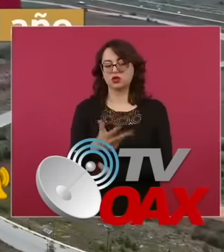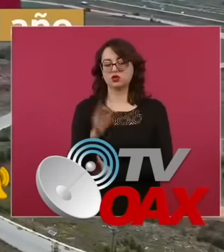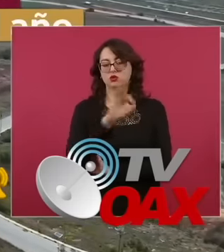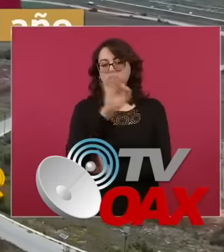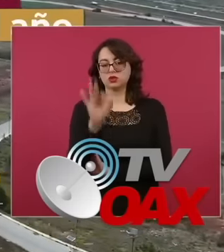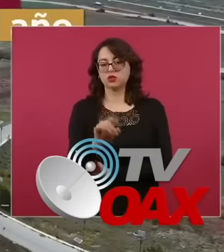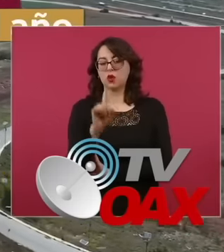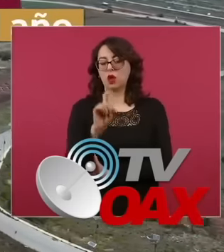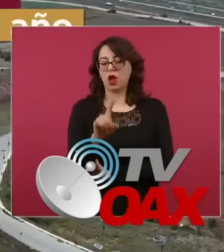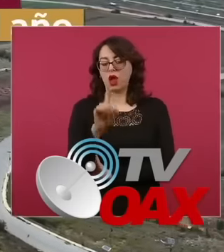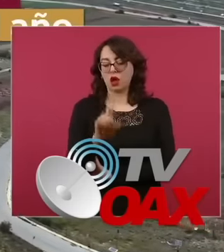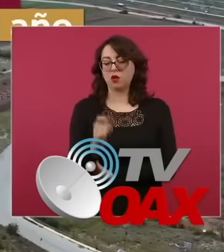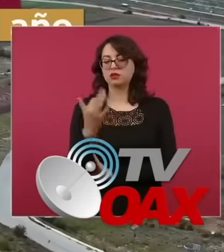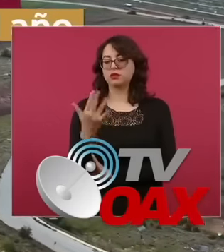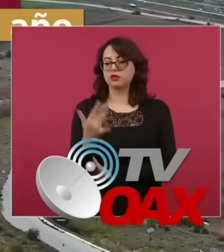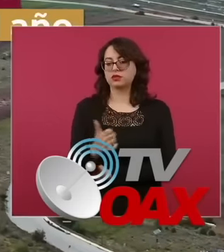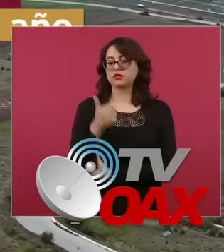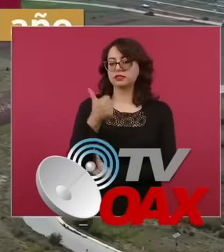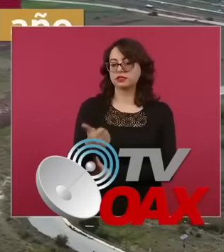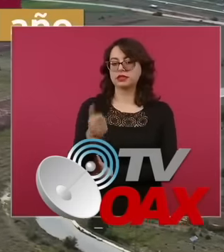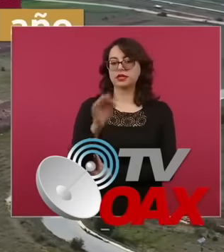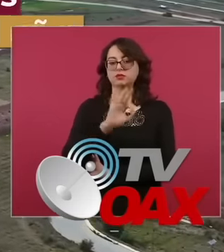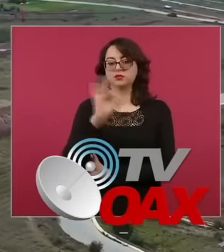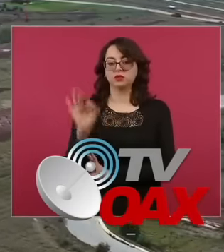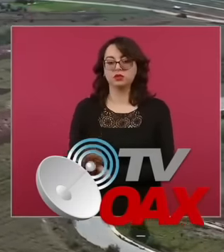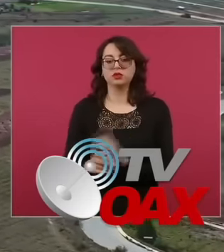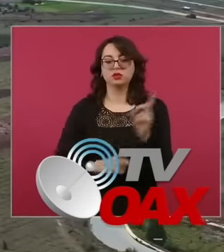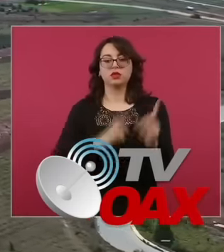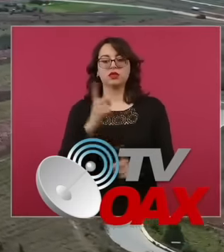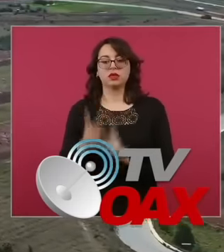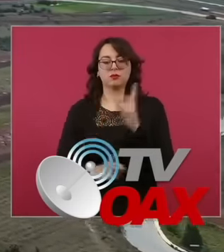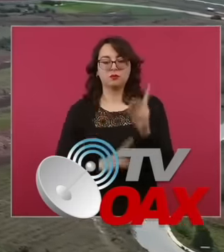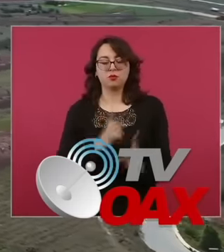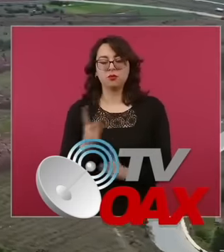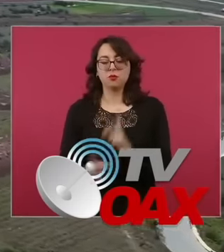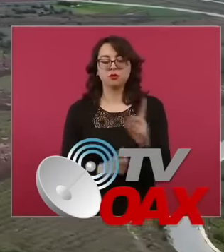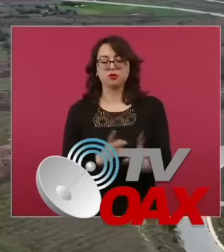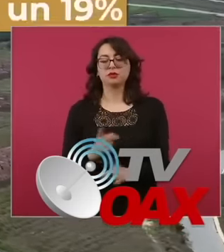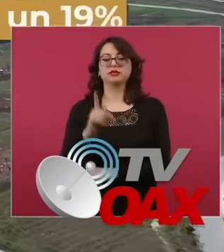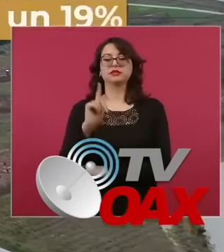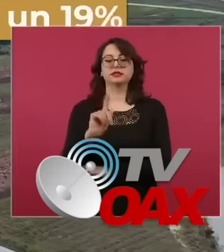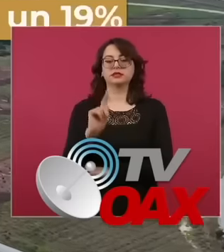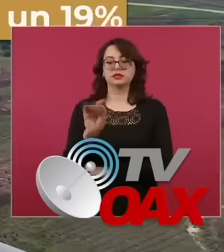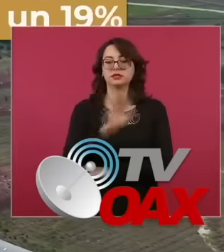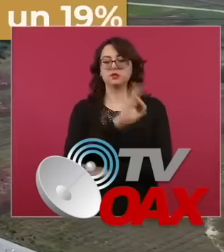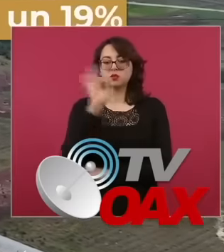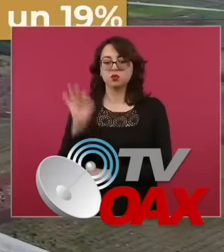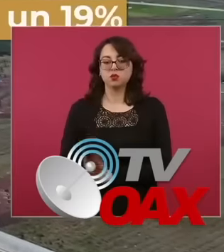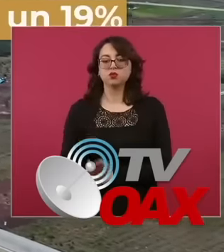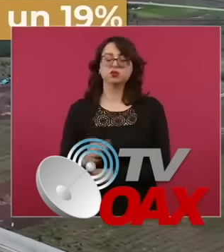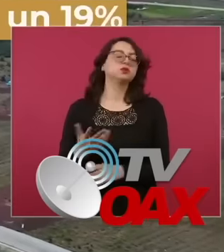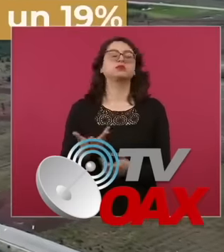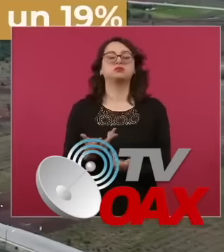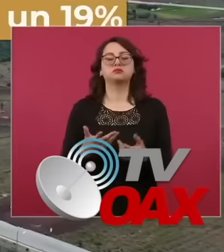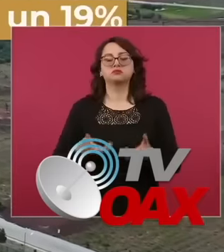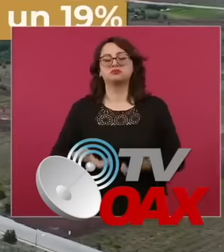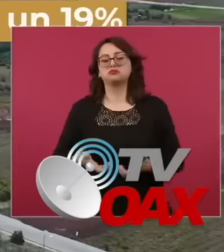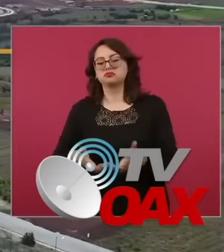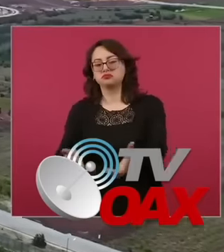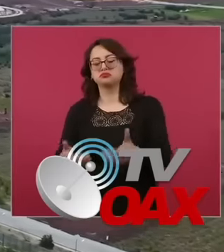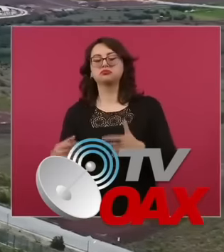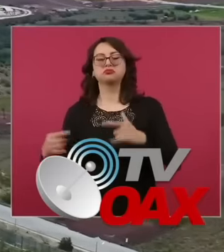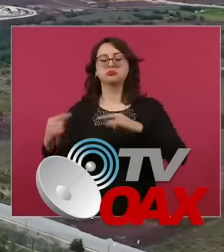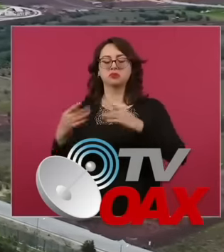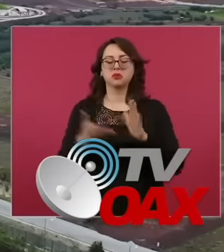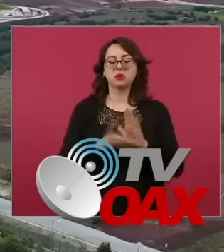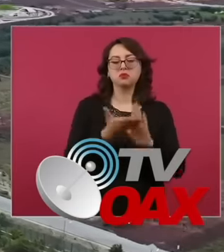ambiental 56 por de equipamiento deportivo y 70 por de infraestructura entre otras cosas